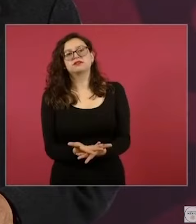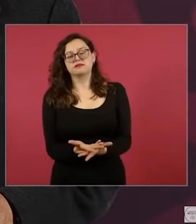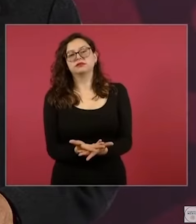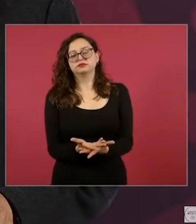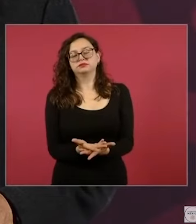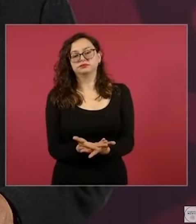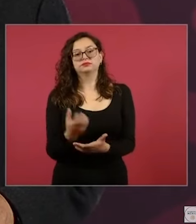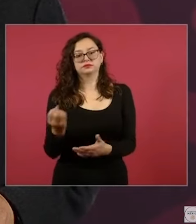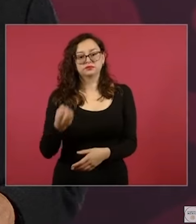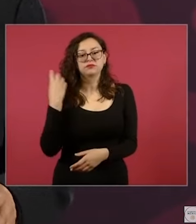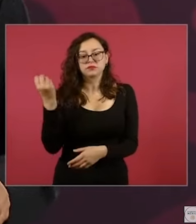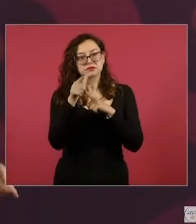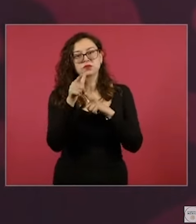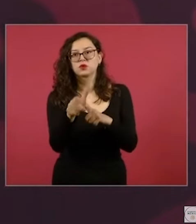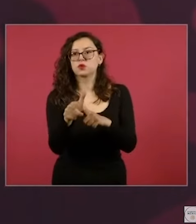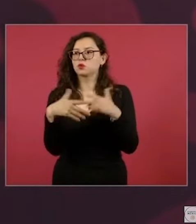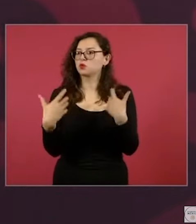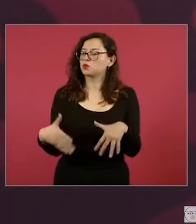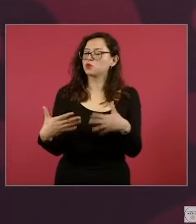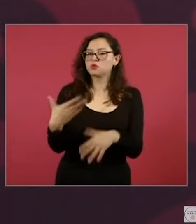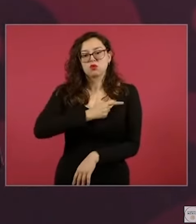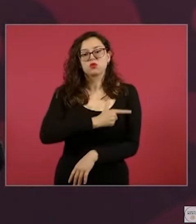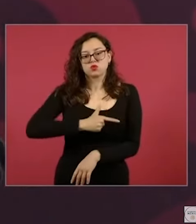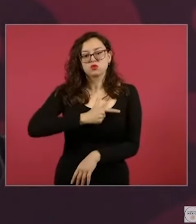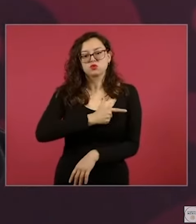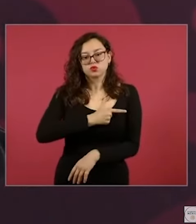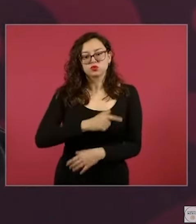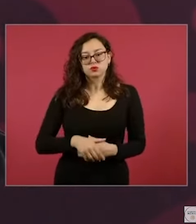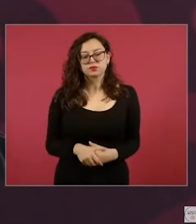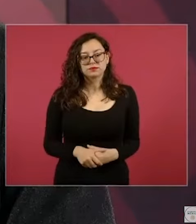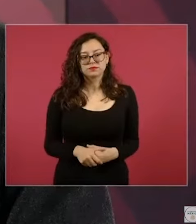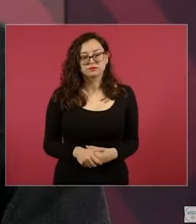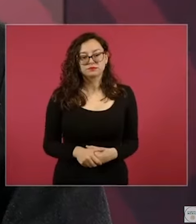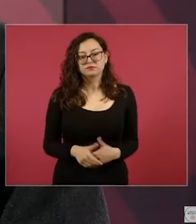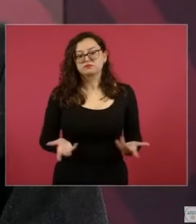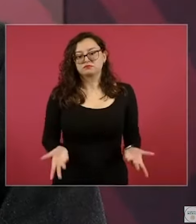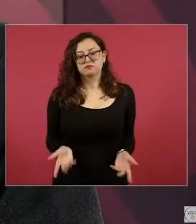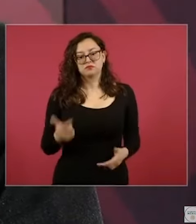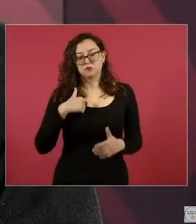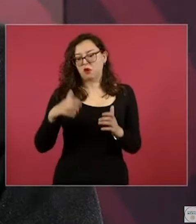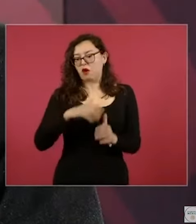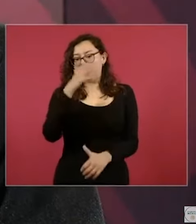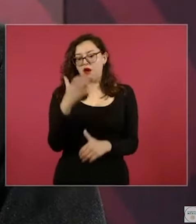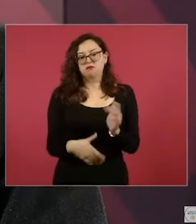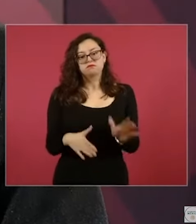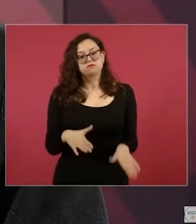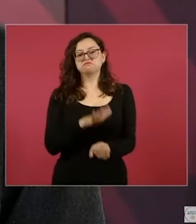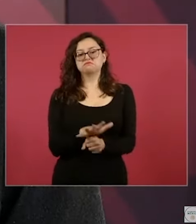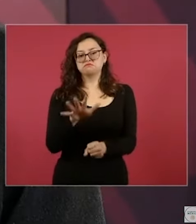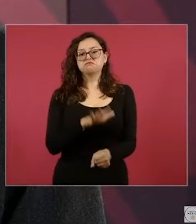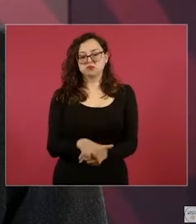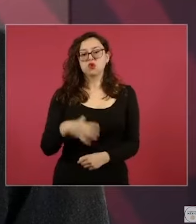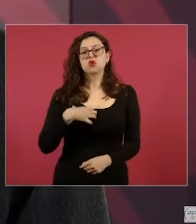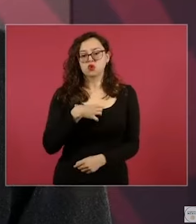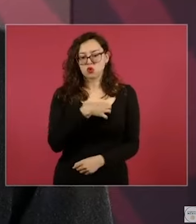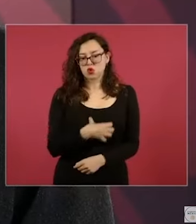Tesorería. No puedo dejar de decir que me voy muy satisfecho